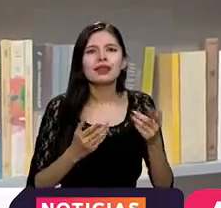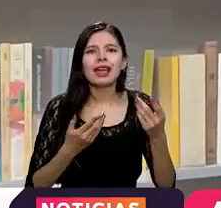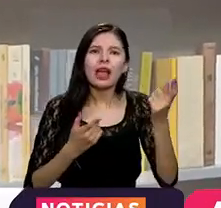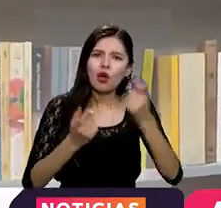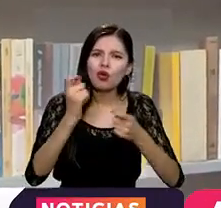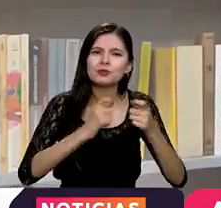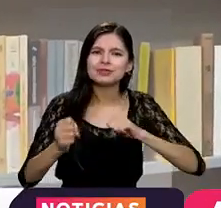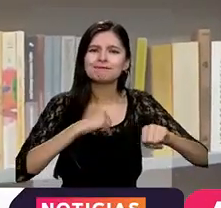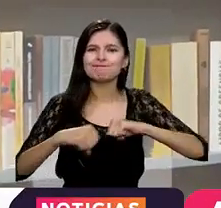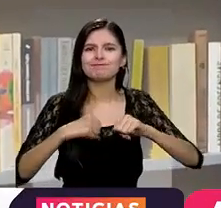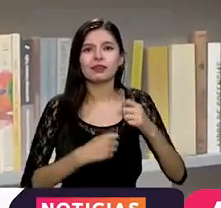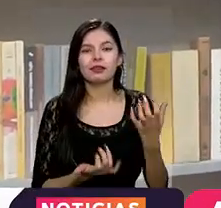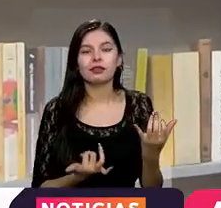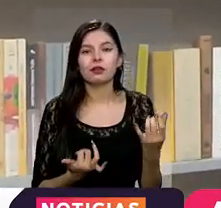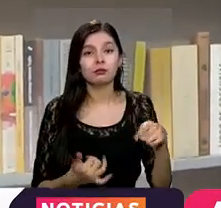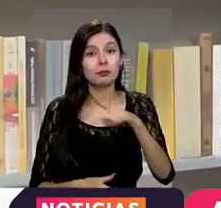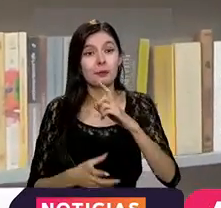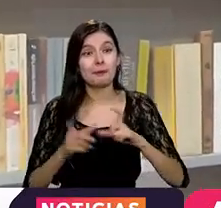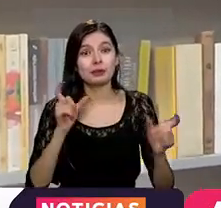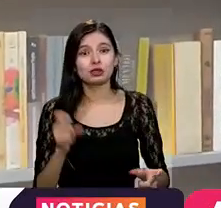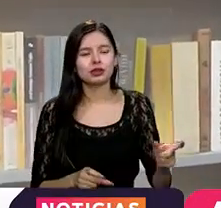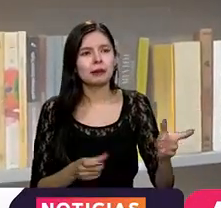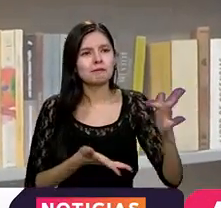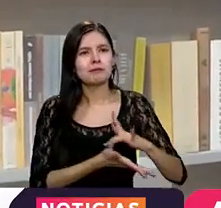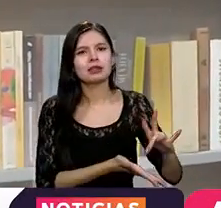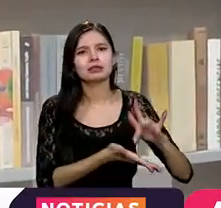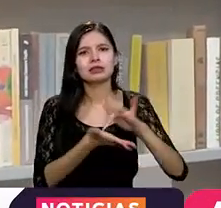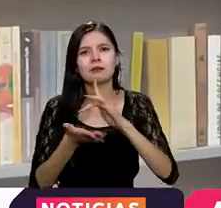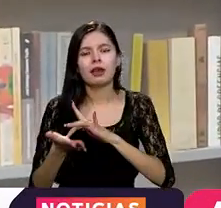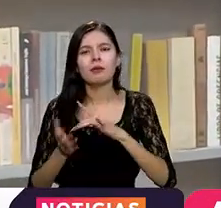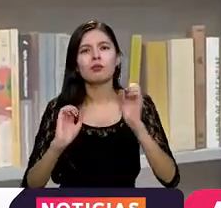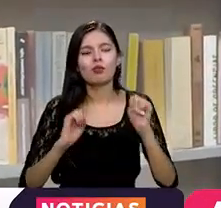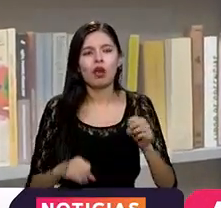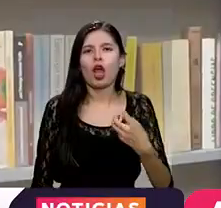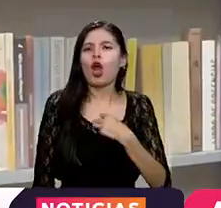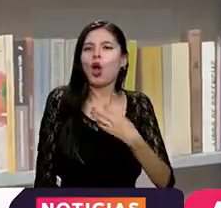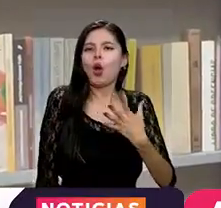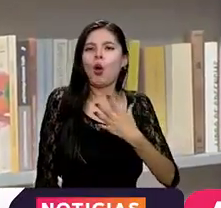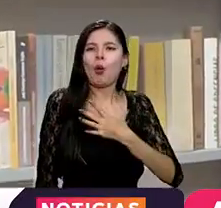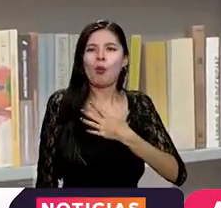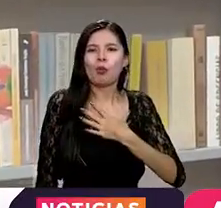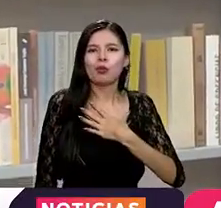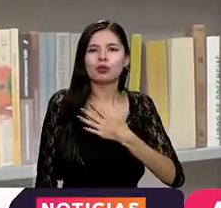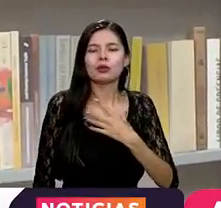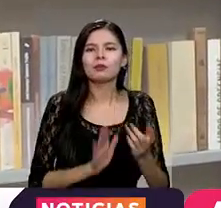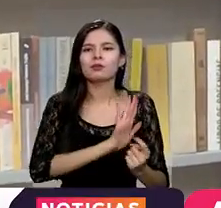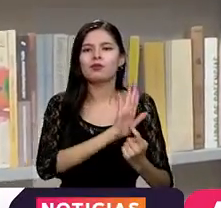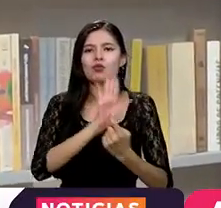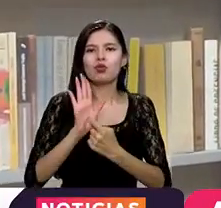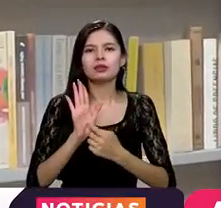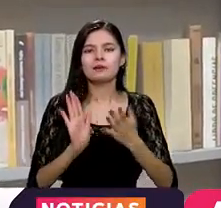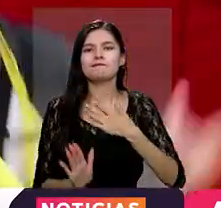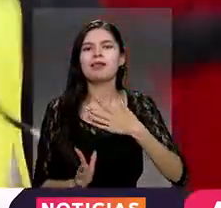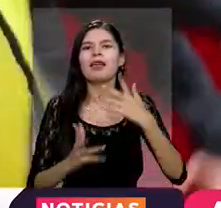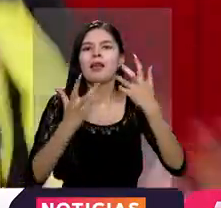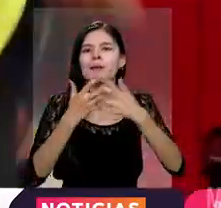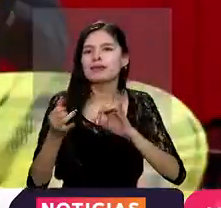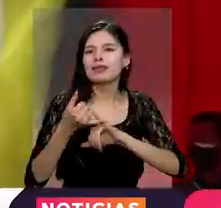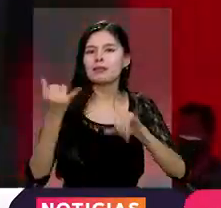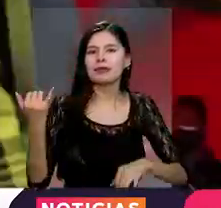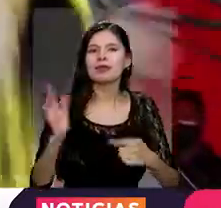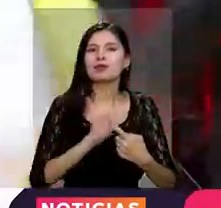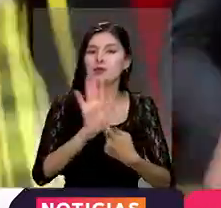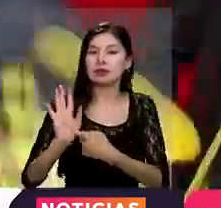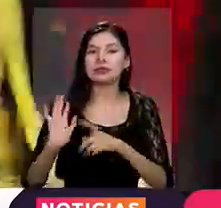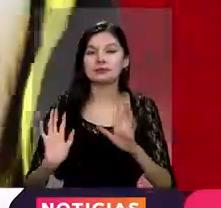gente, digamos, como que participe, tenga como una oportunidad más de demostrar su emprendimiento. Para